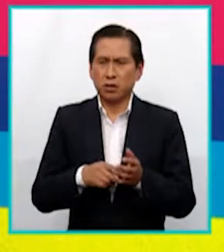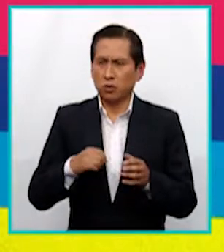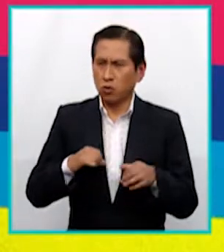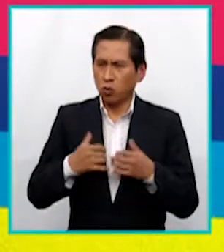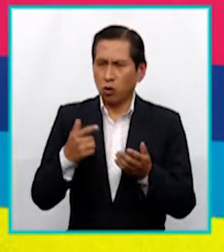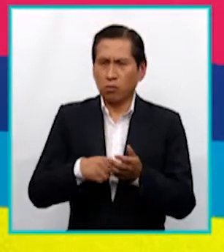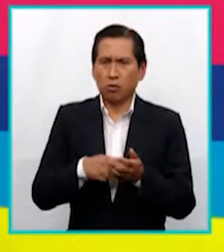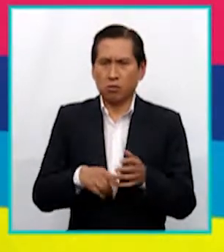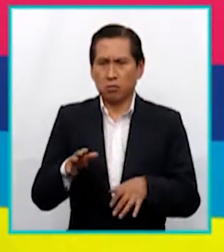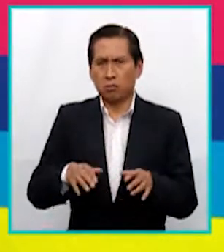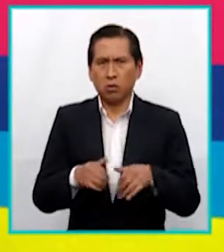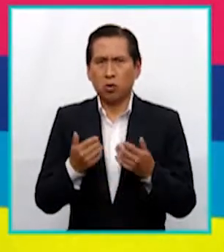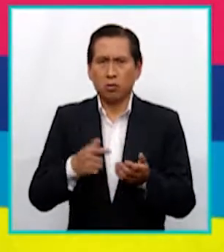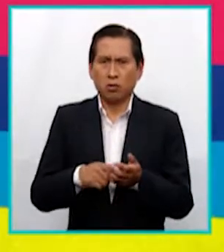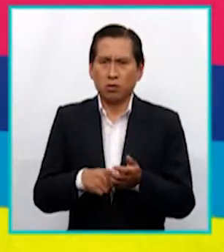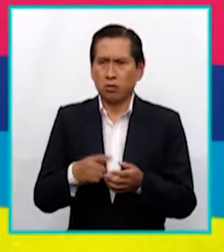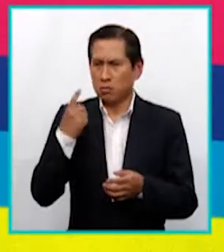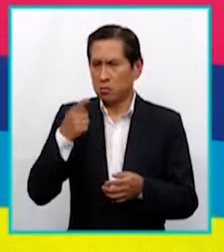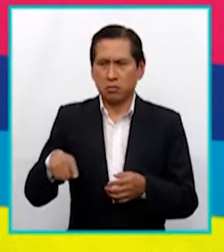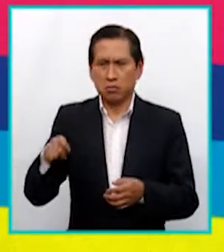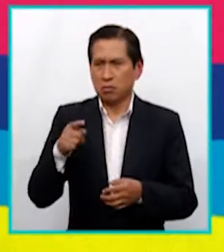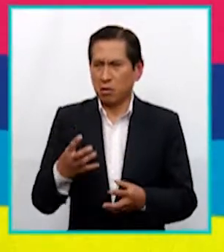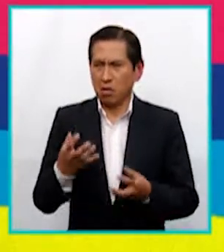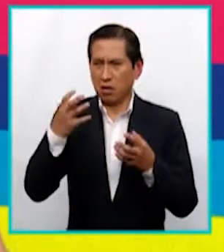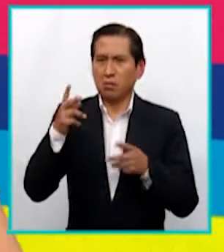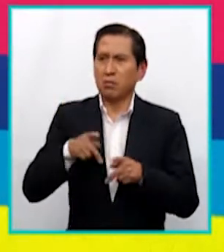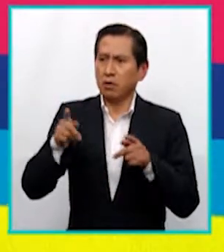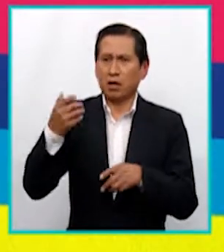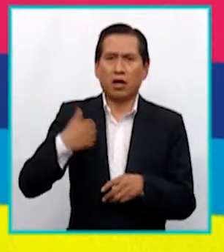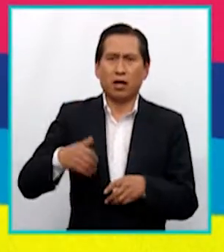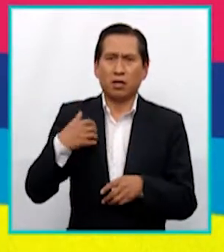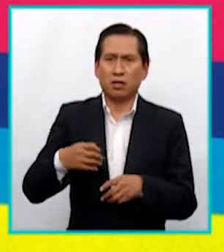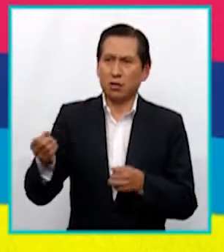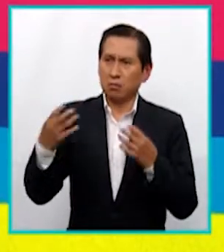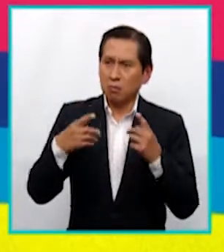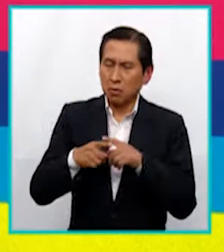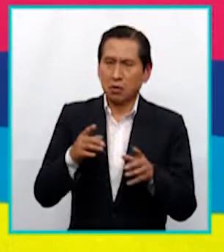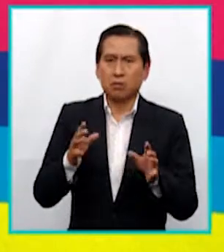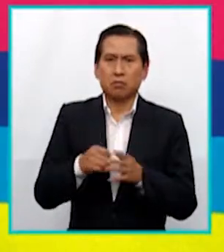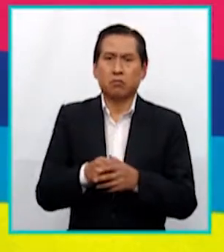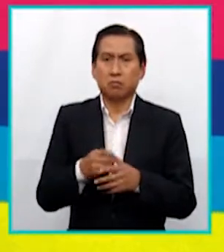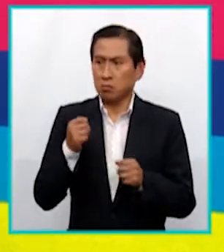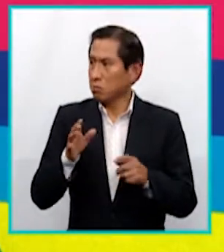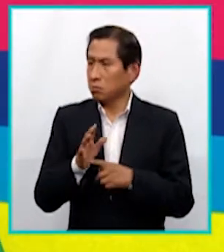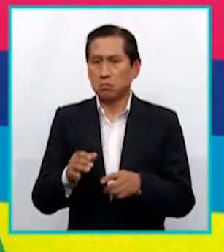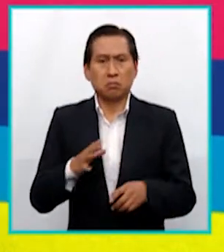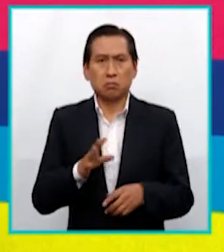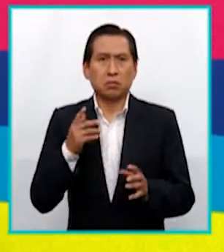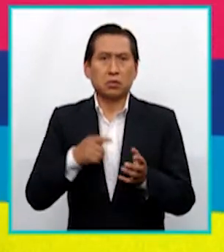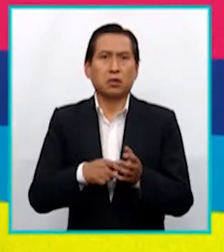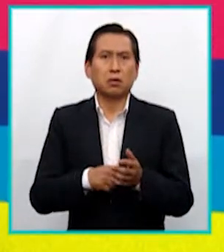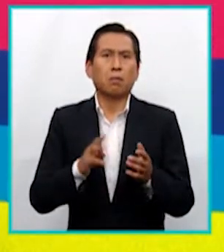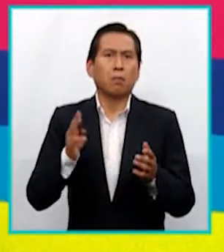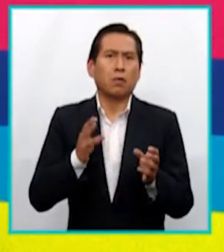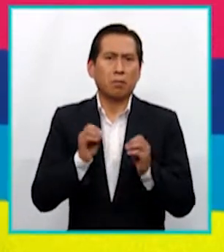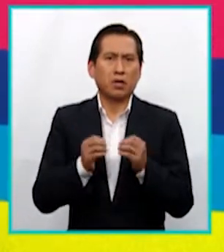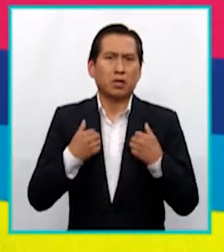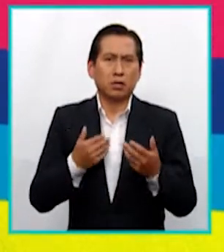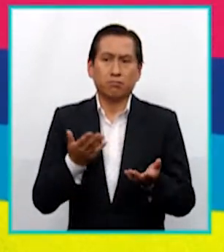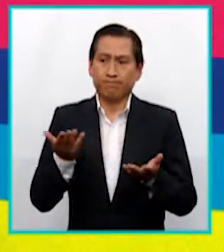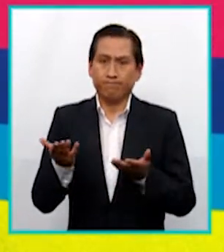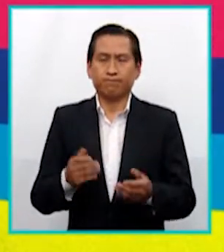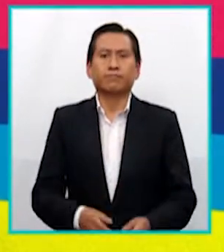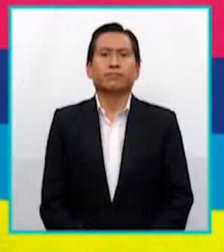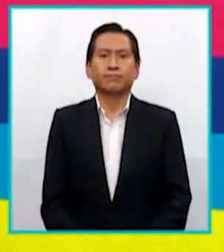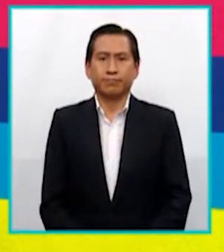a meter eso al cajón? Los puristas se enojaban en Argentina. A pero ver, ¿me puedes mostrar? Claro, era como que una movida así violenta, que era